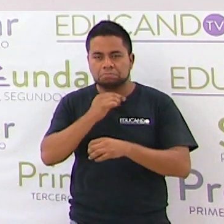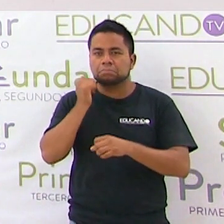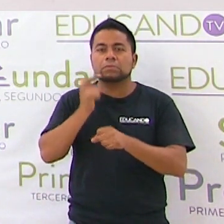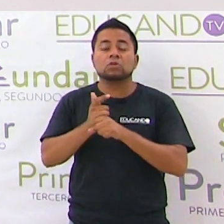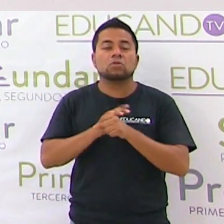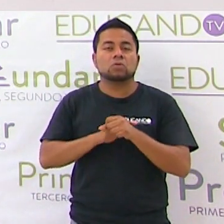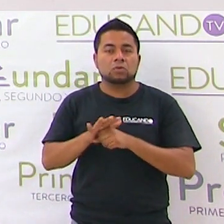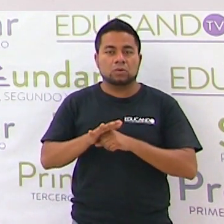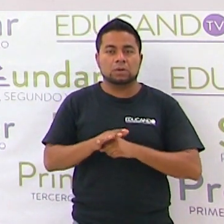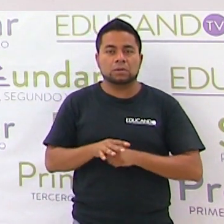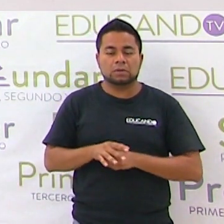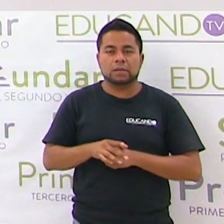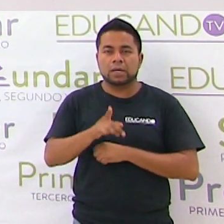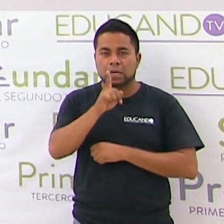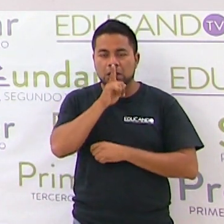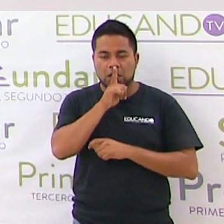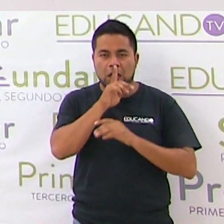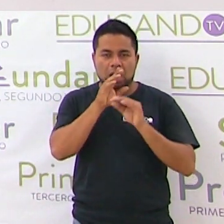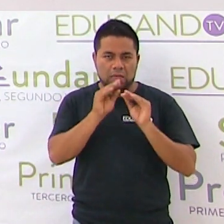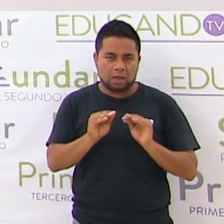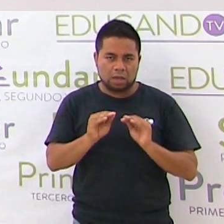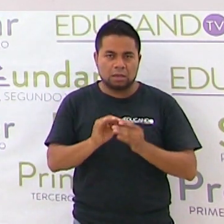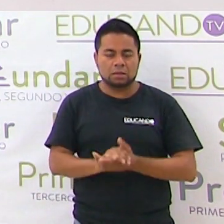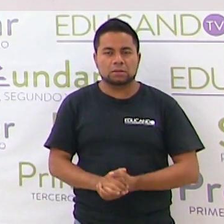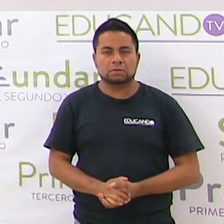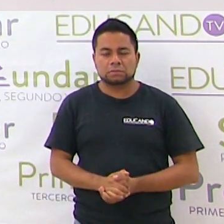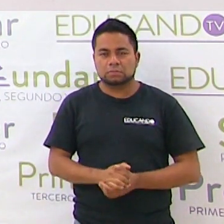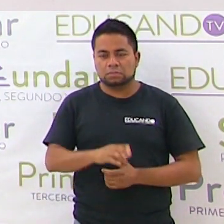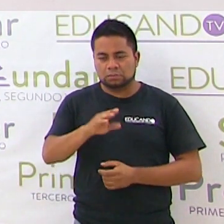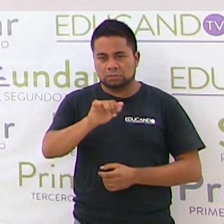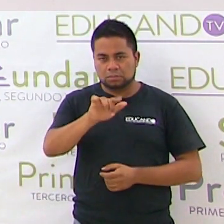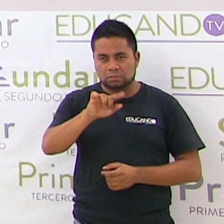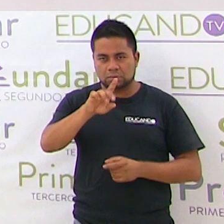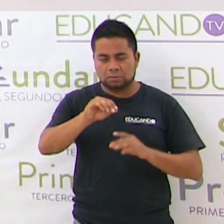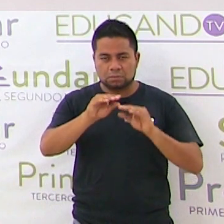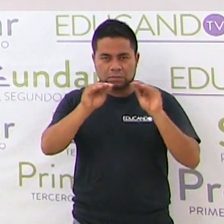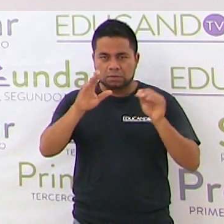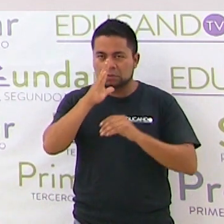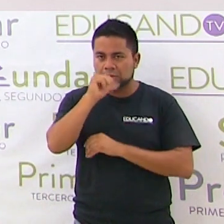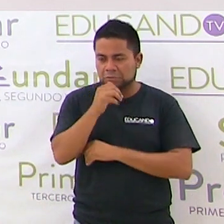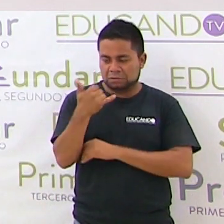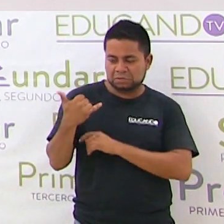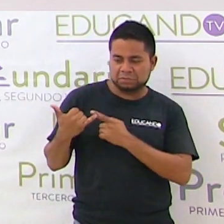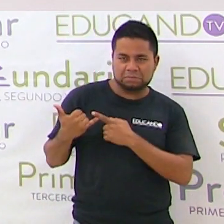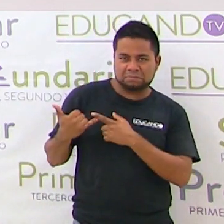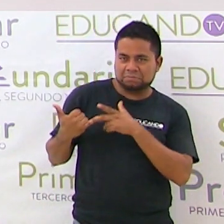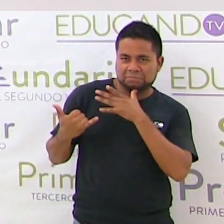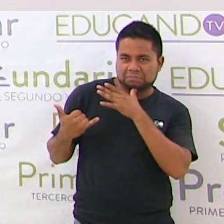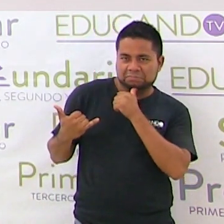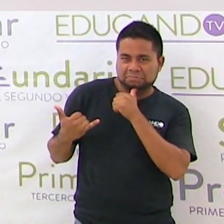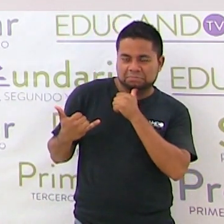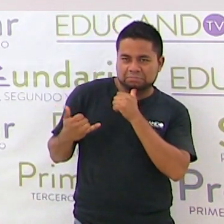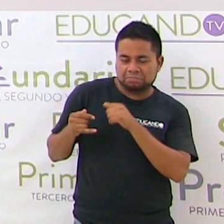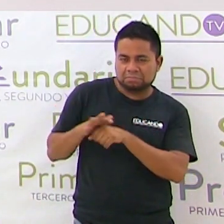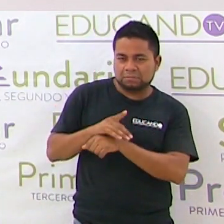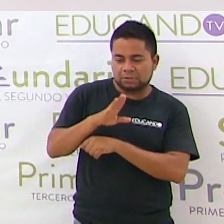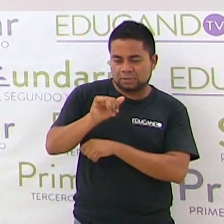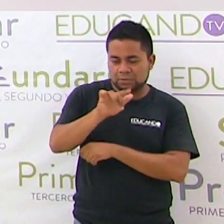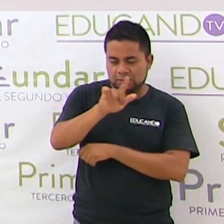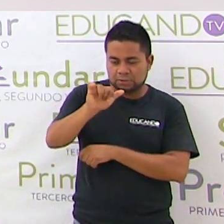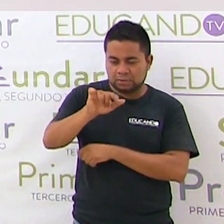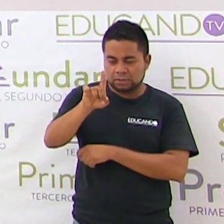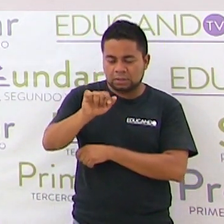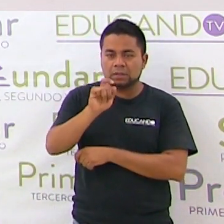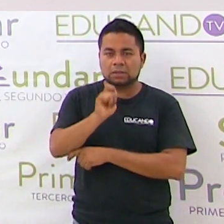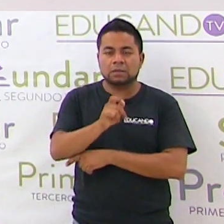fue callada. Callada no puede ir con Y. ¿Por qué? Porque callada